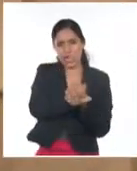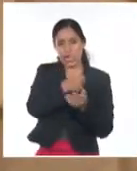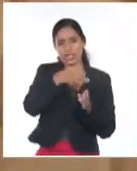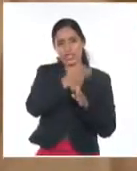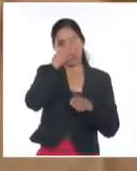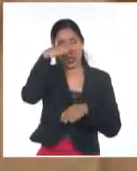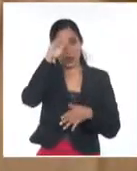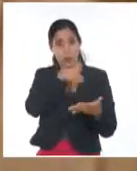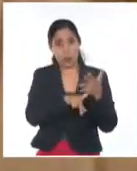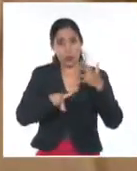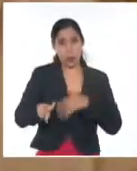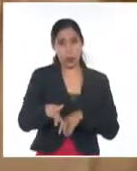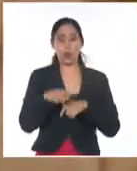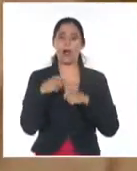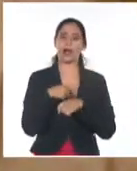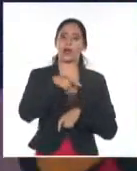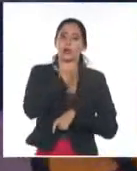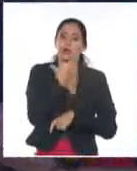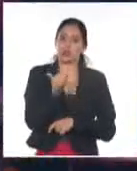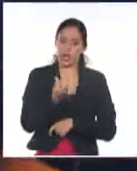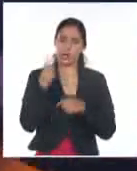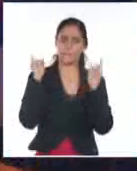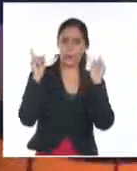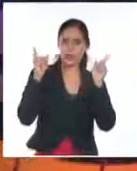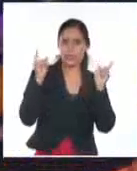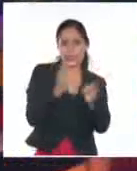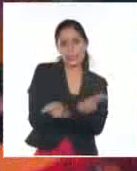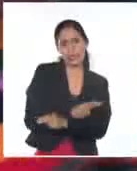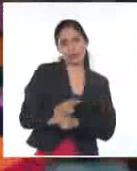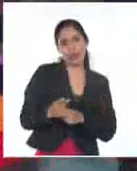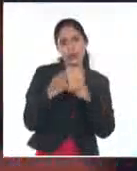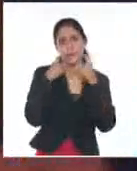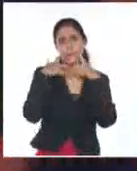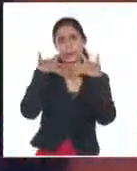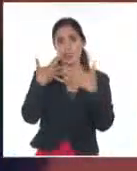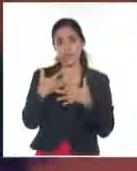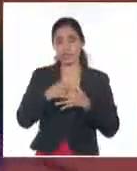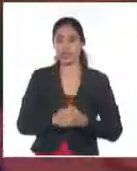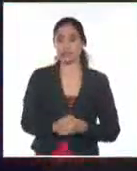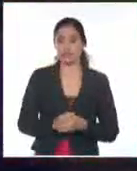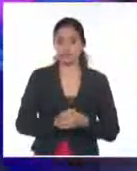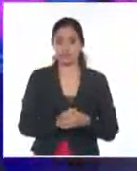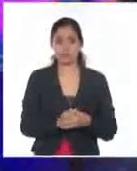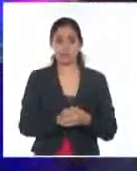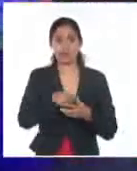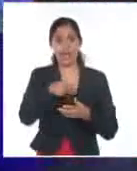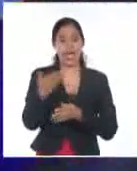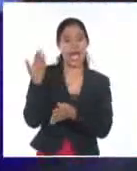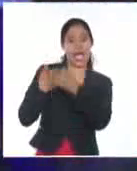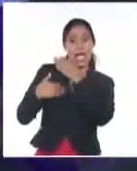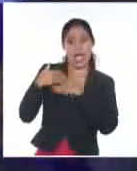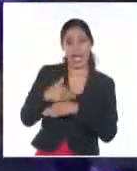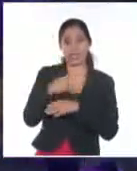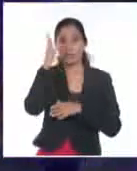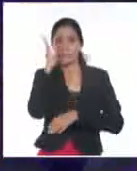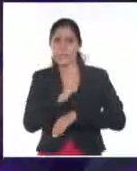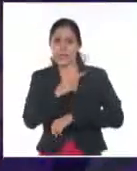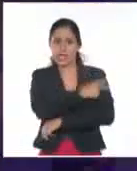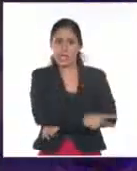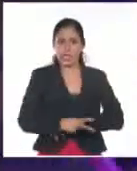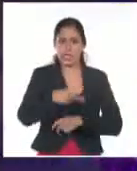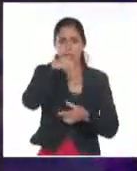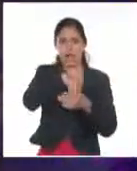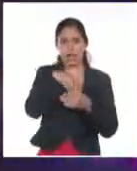trocas culturales, históricas, políticas. El Estado de Bahía, la parte más antigua de la América portuguesa, ostenta entre